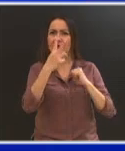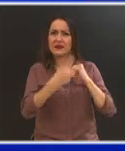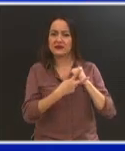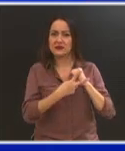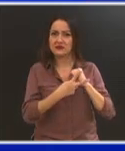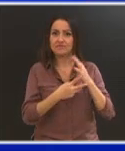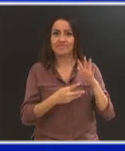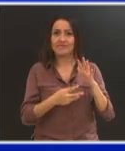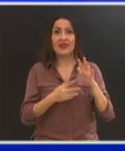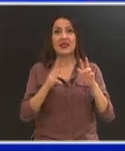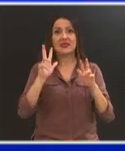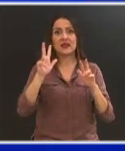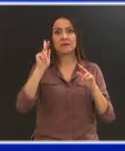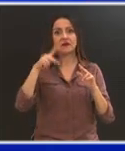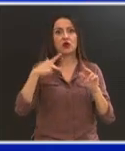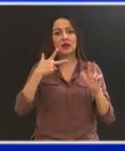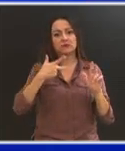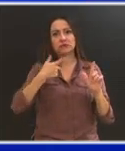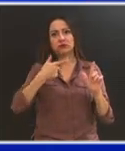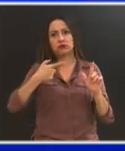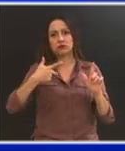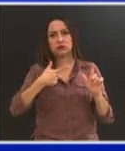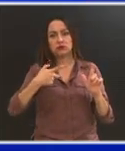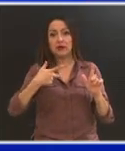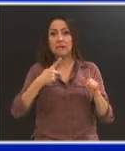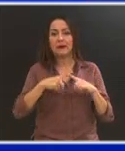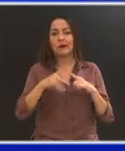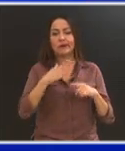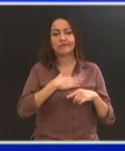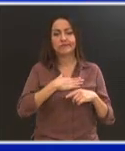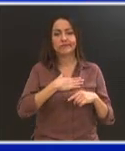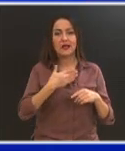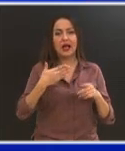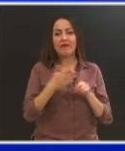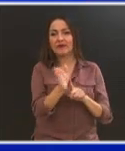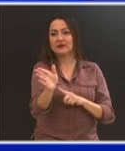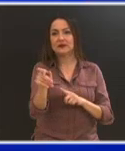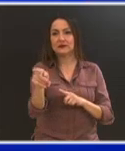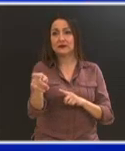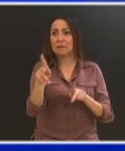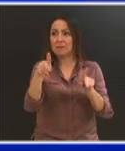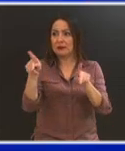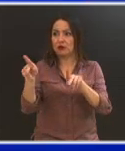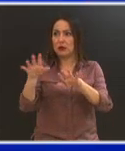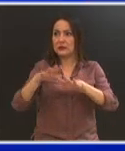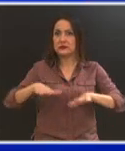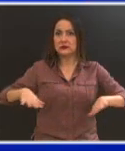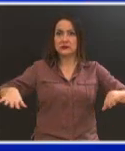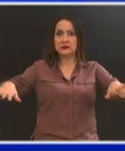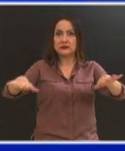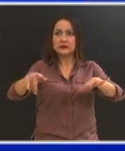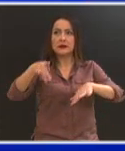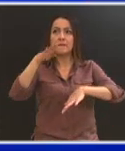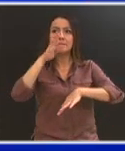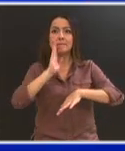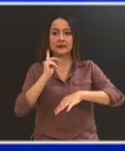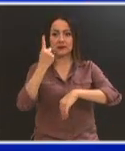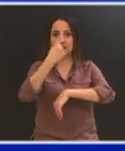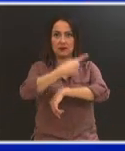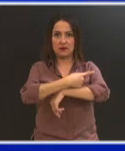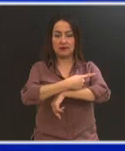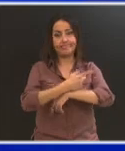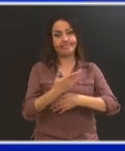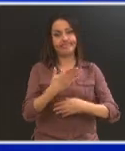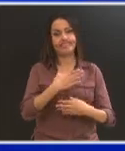al menos 3 sicarios. Esas balas también lamentablemente impactaron a las personas que estaban en ese bar ese día y